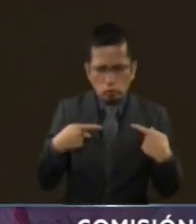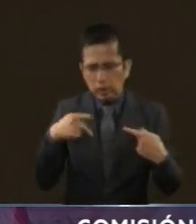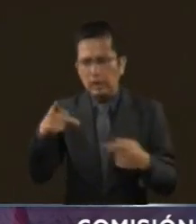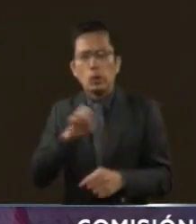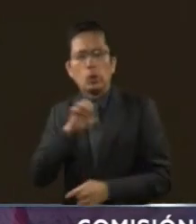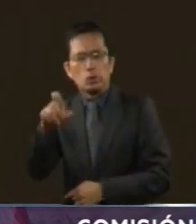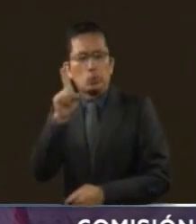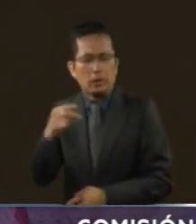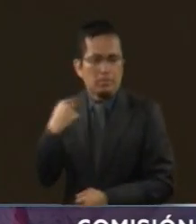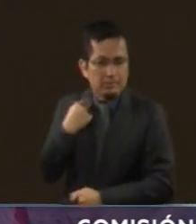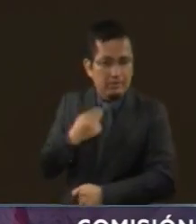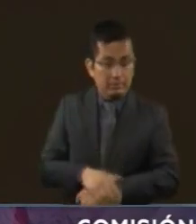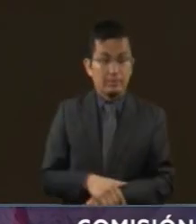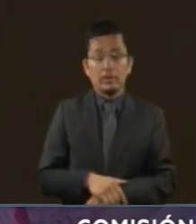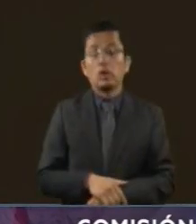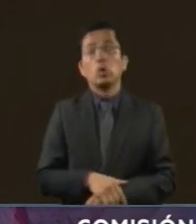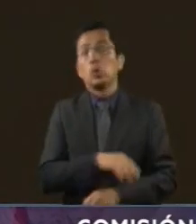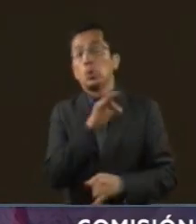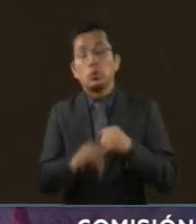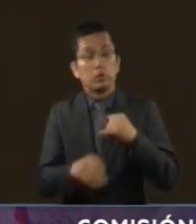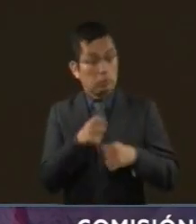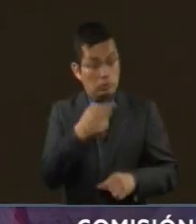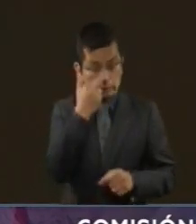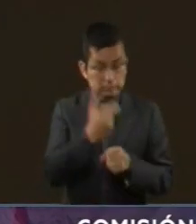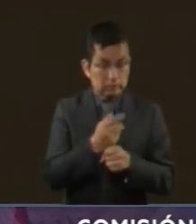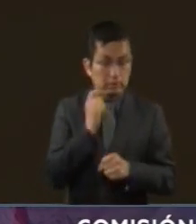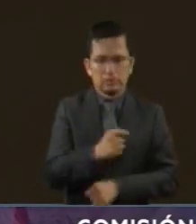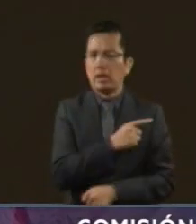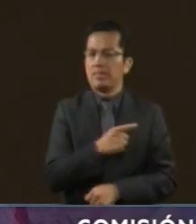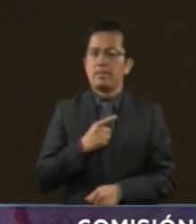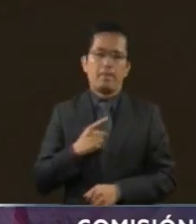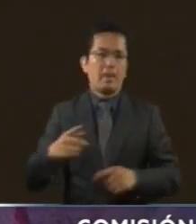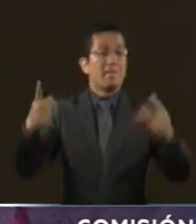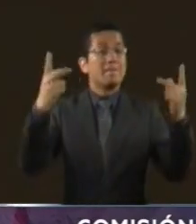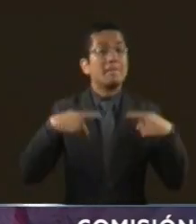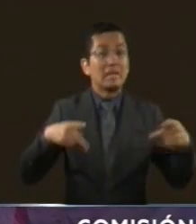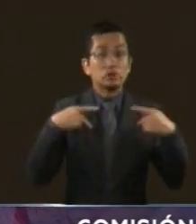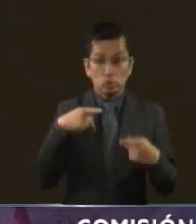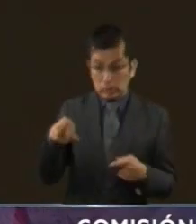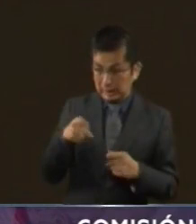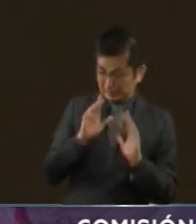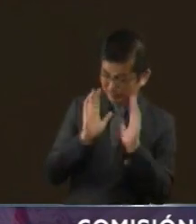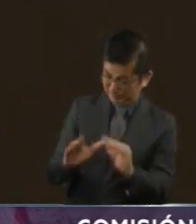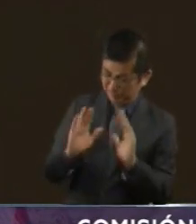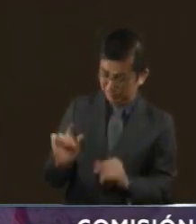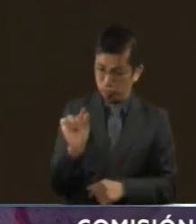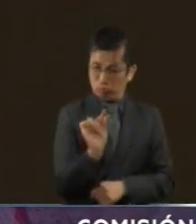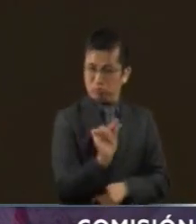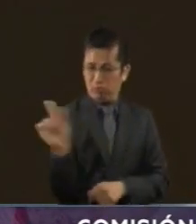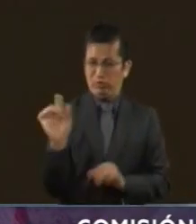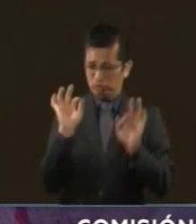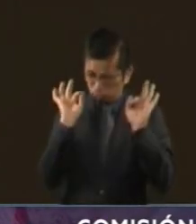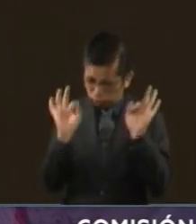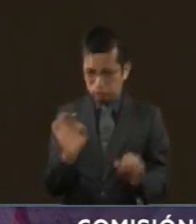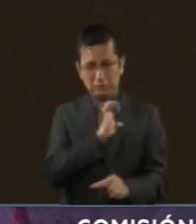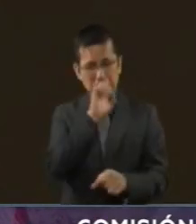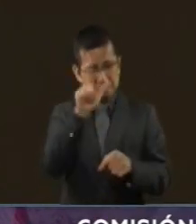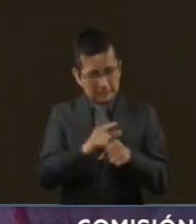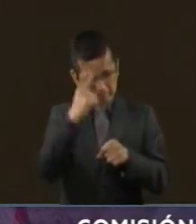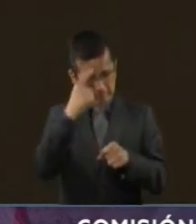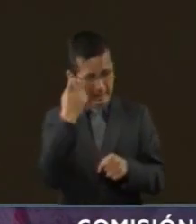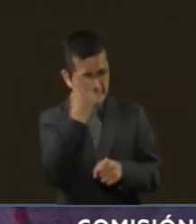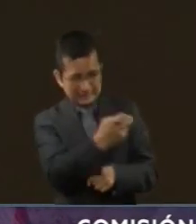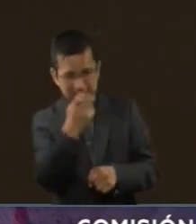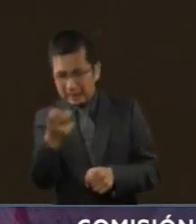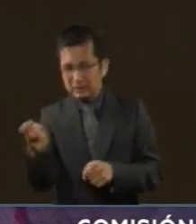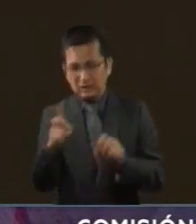Y por último, fortalecer el desarrollo de recursos humanos especializados, responsables de investigar y